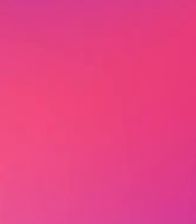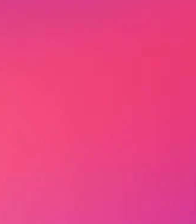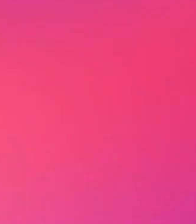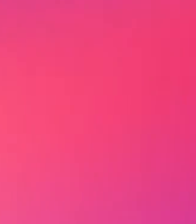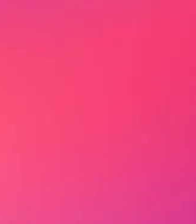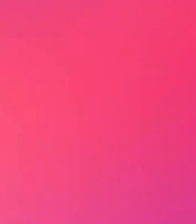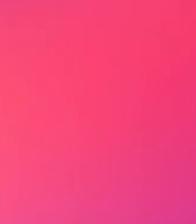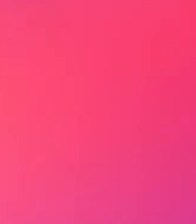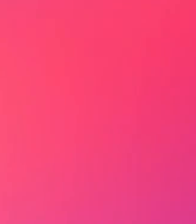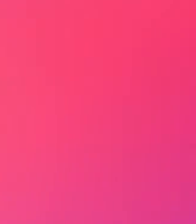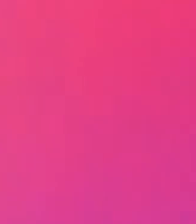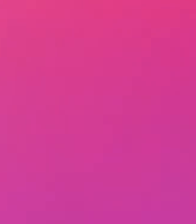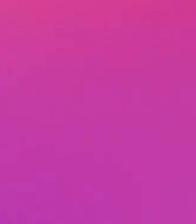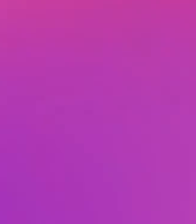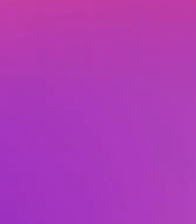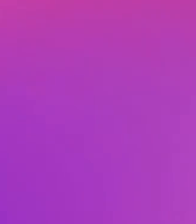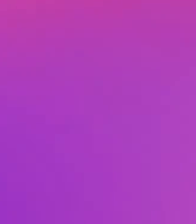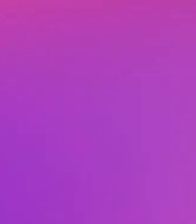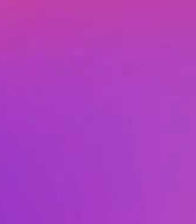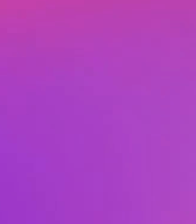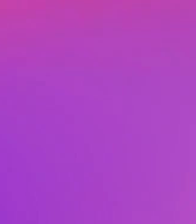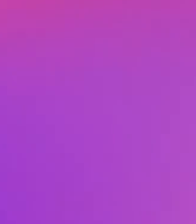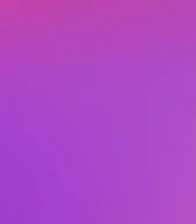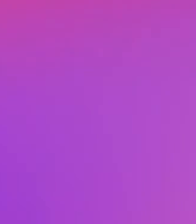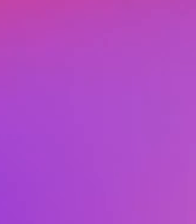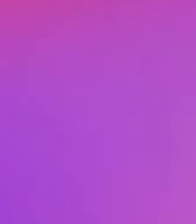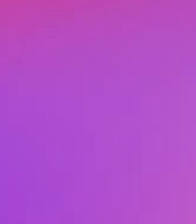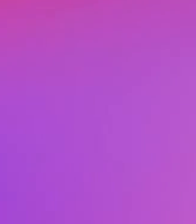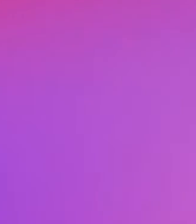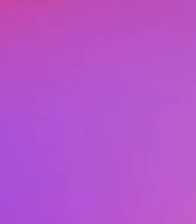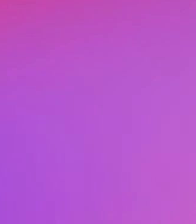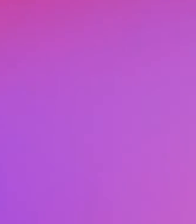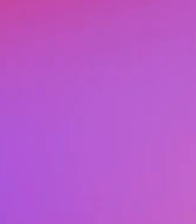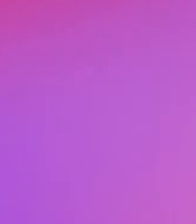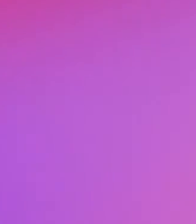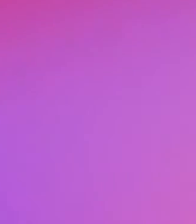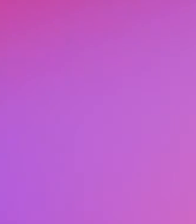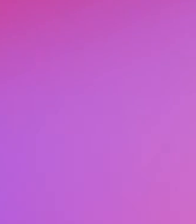conalitec.cep.gov.mx. Y recuerda que también cuentas con el sitio